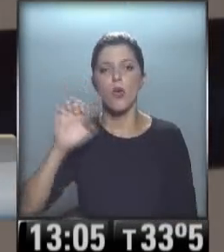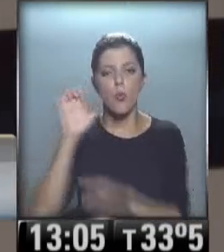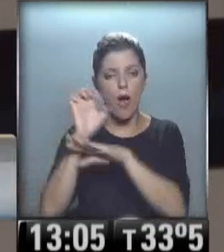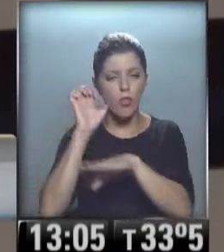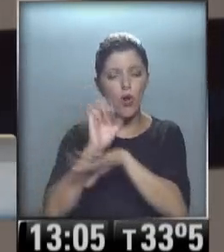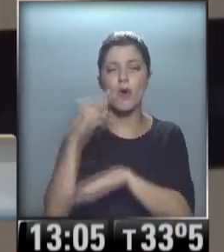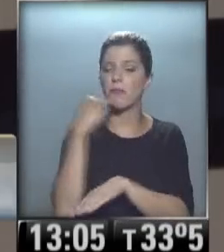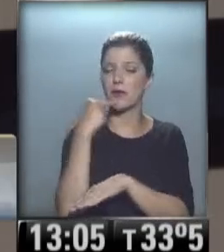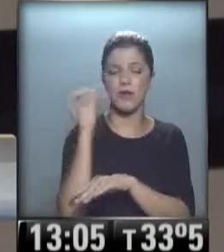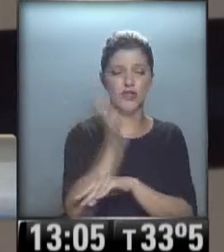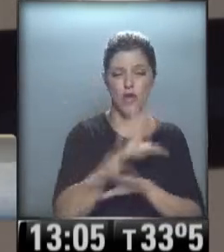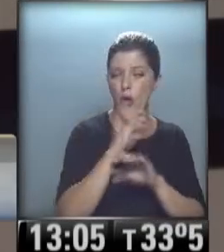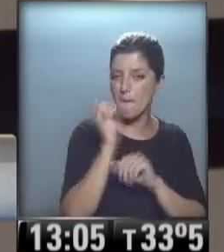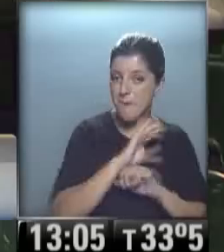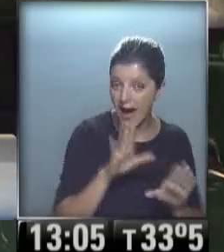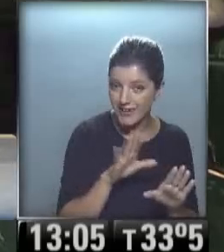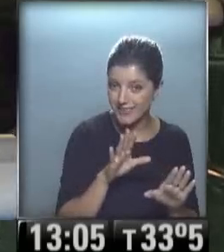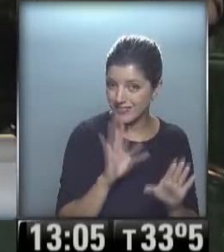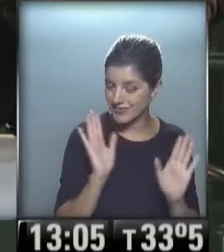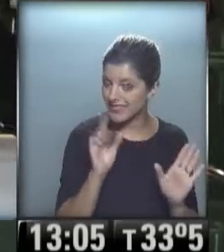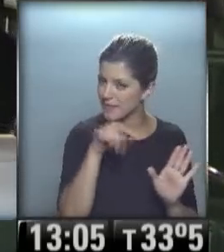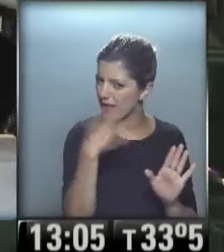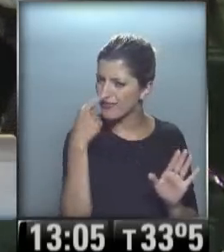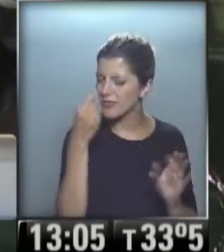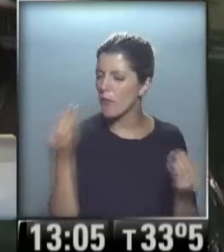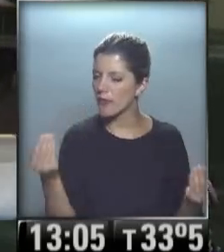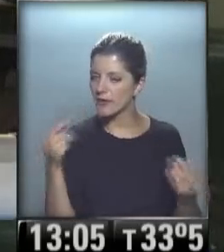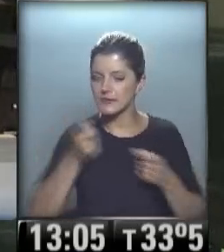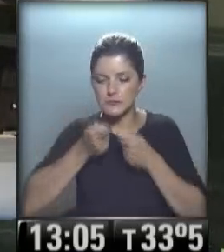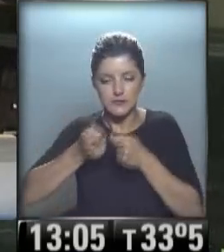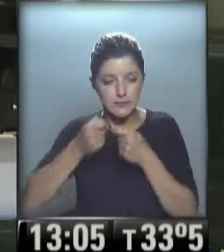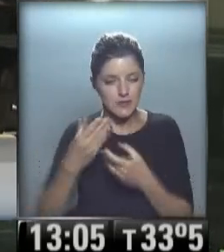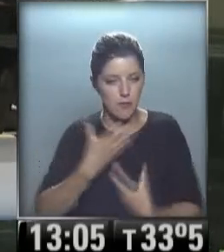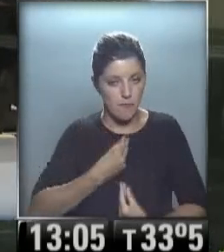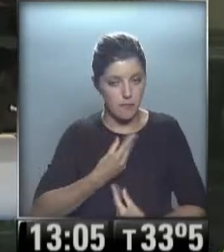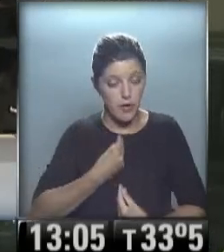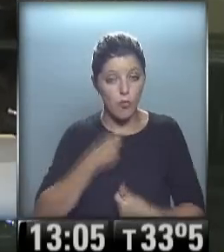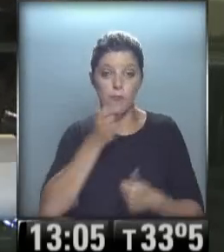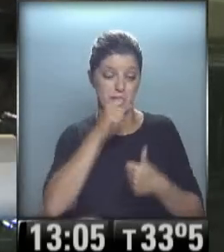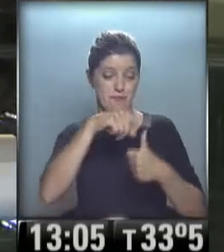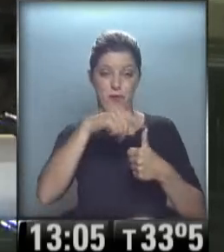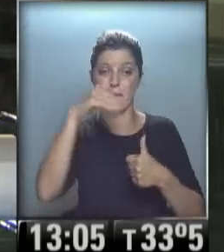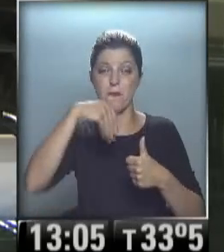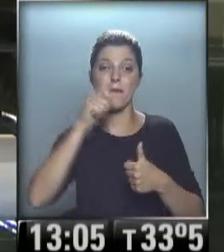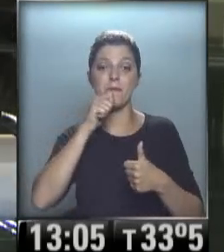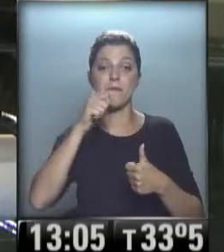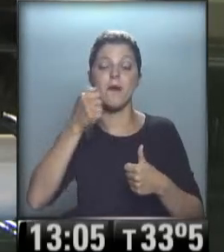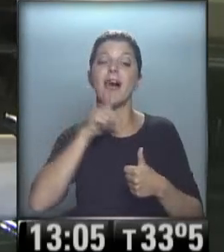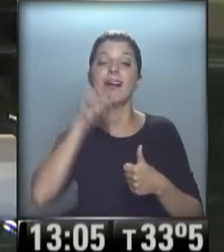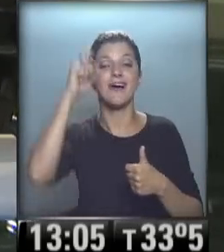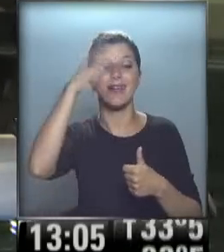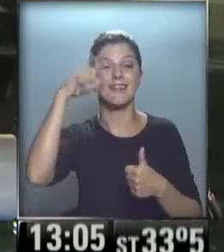refundación negativa muy interesante no porque claro meten miedo Como evely matei de que en caso de una victoria